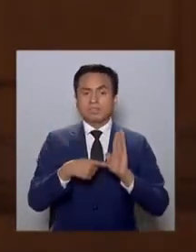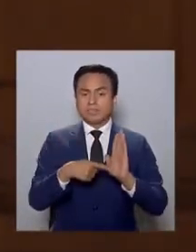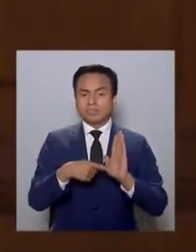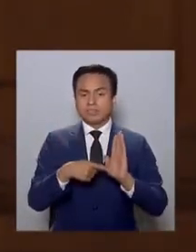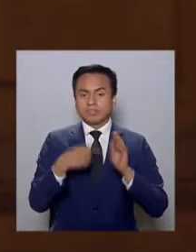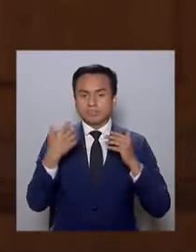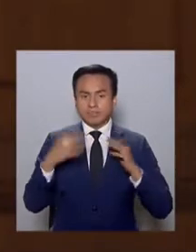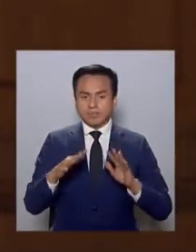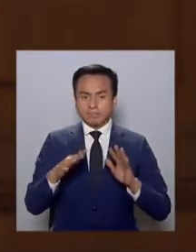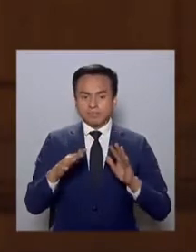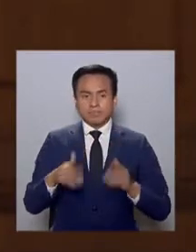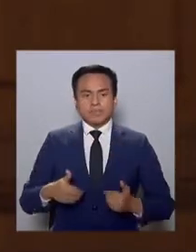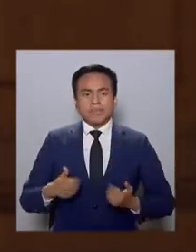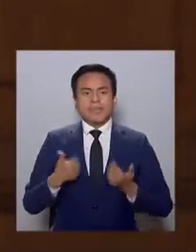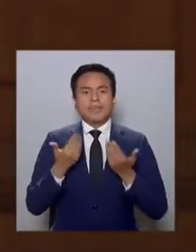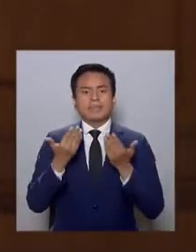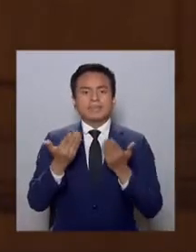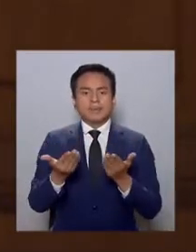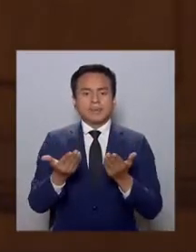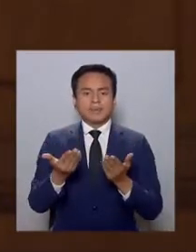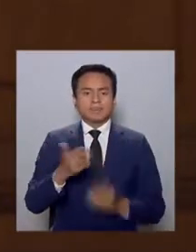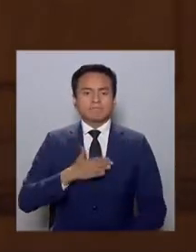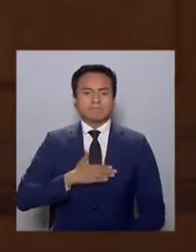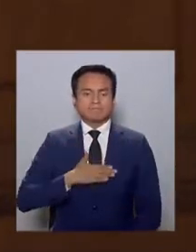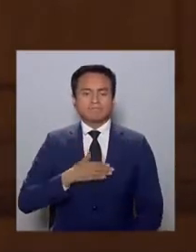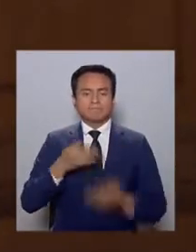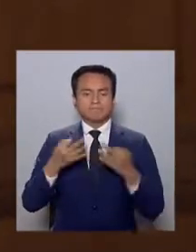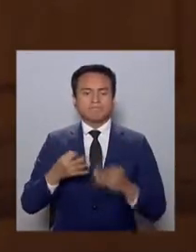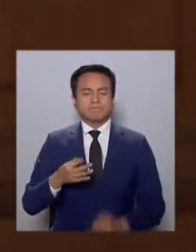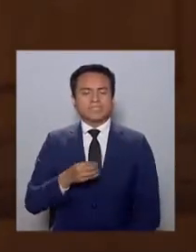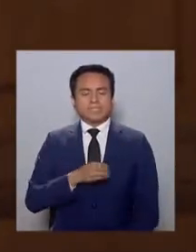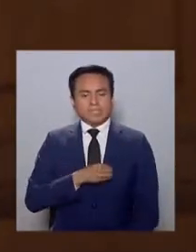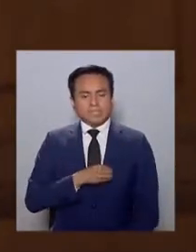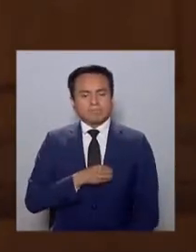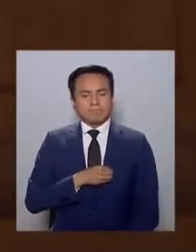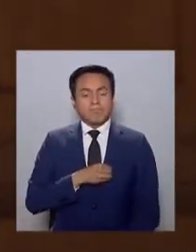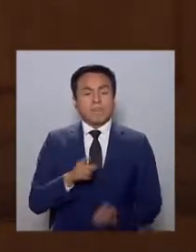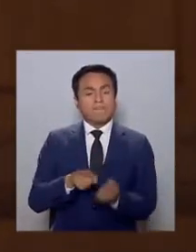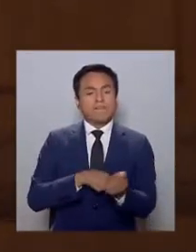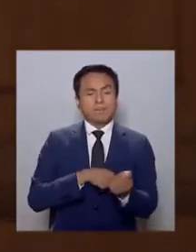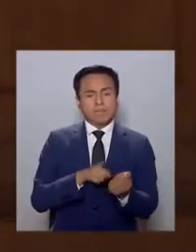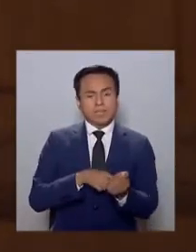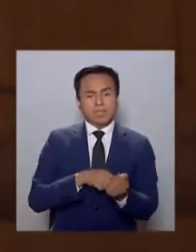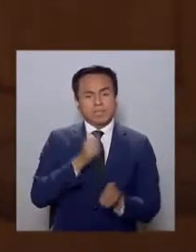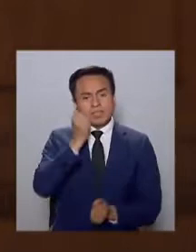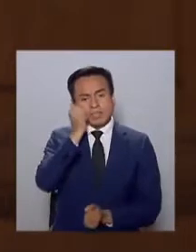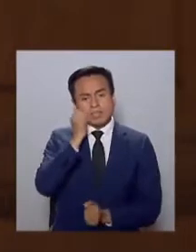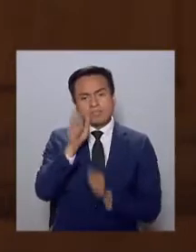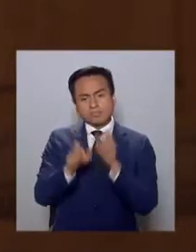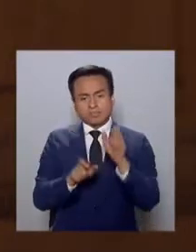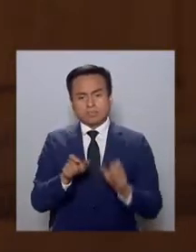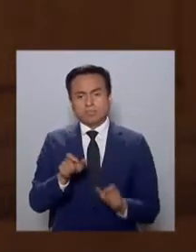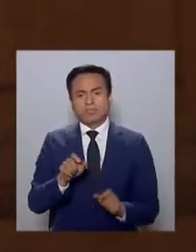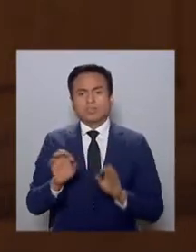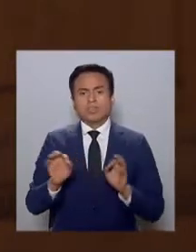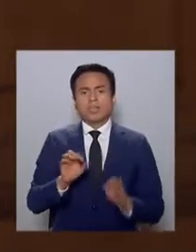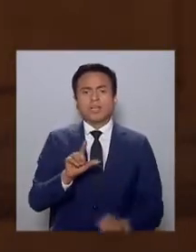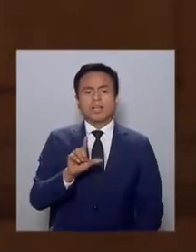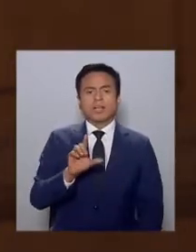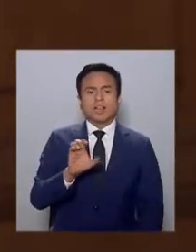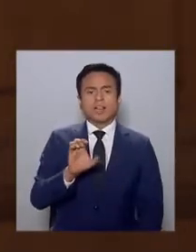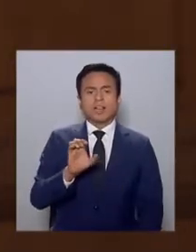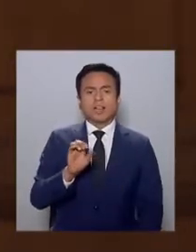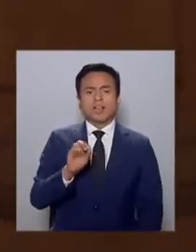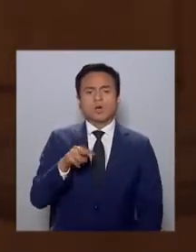presentaciones, por entregarle mis sinceras condolencias a la familia y a los seres queridos de doña Leonor